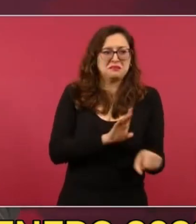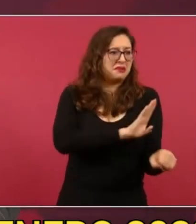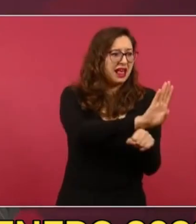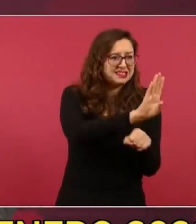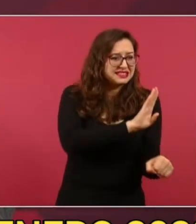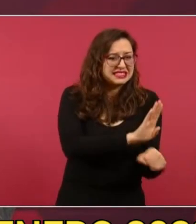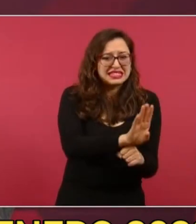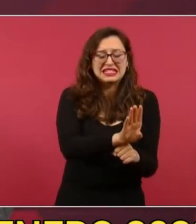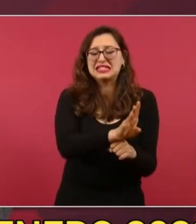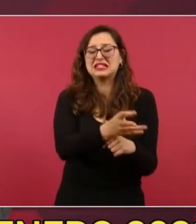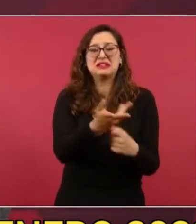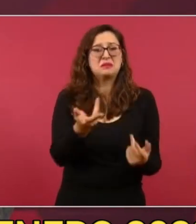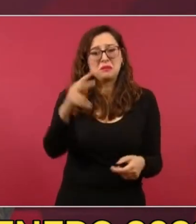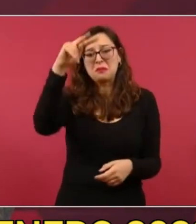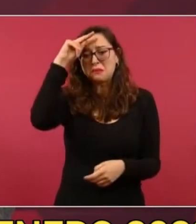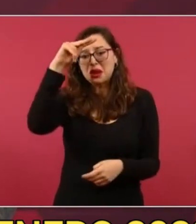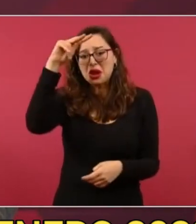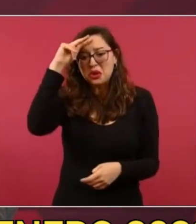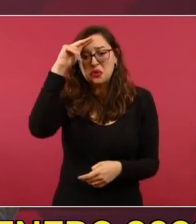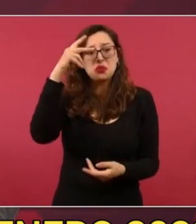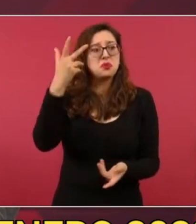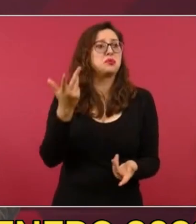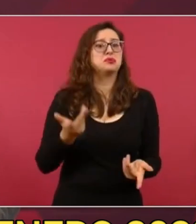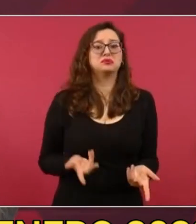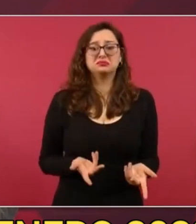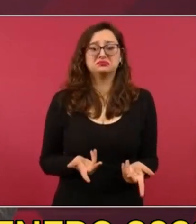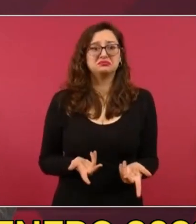está Perú y